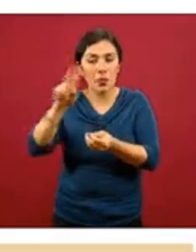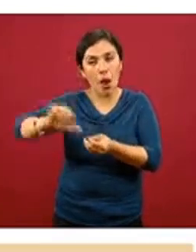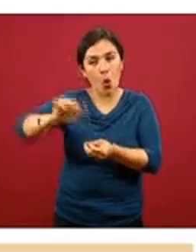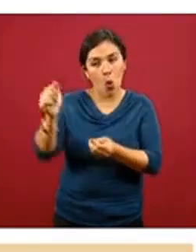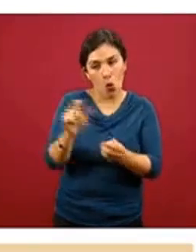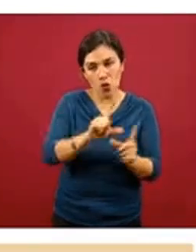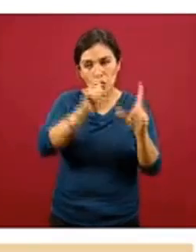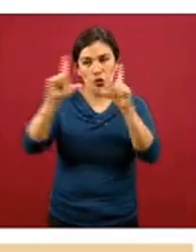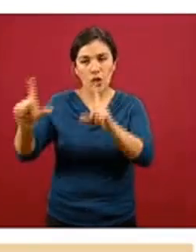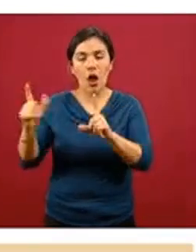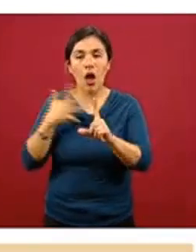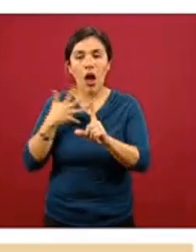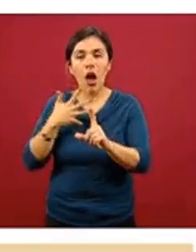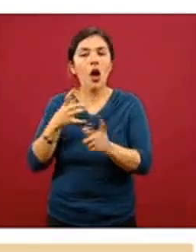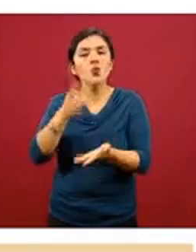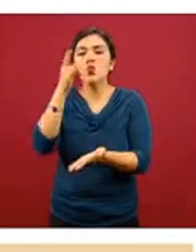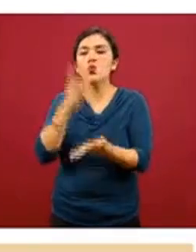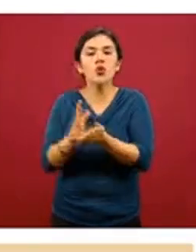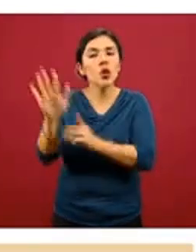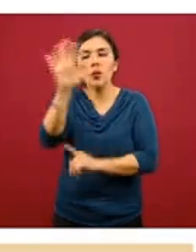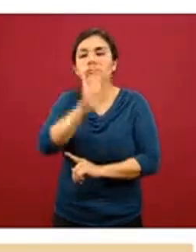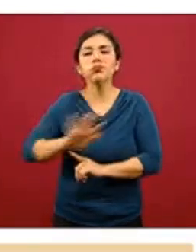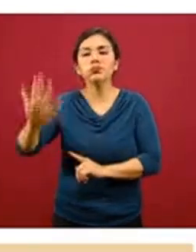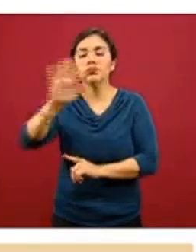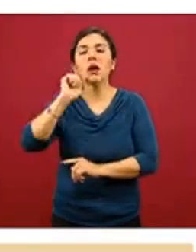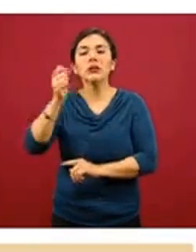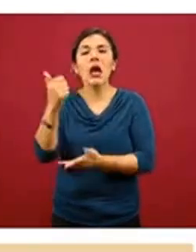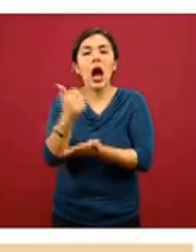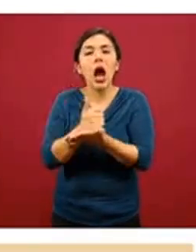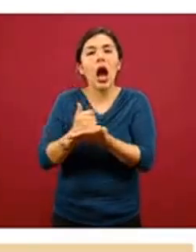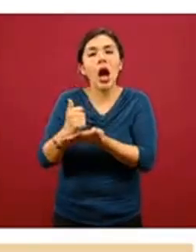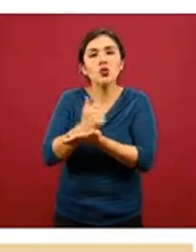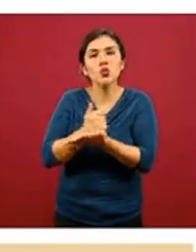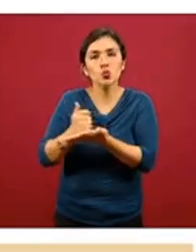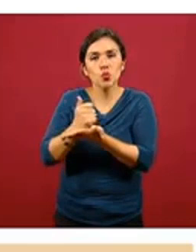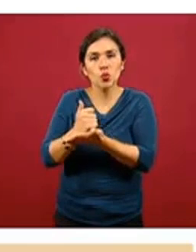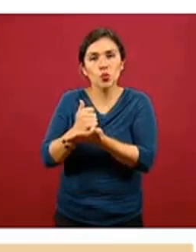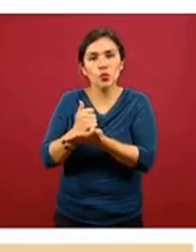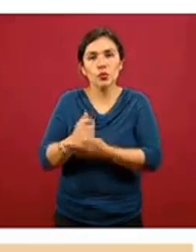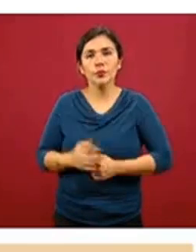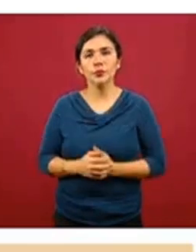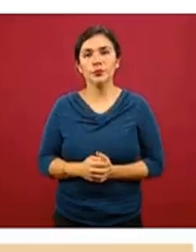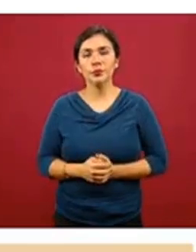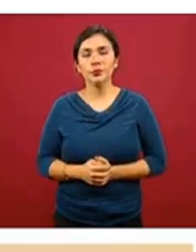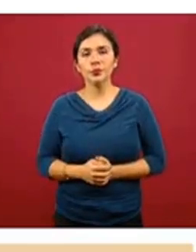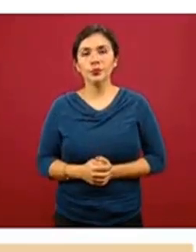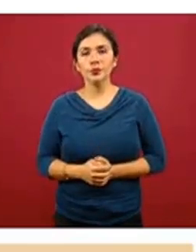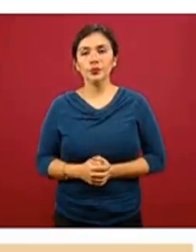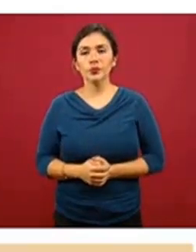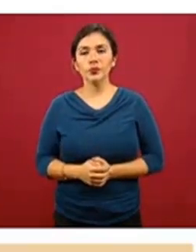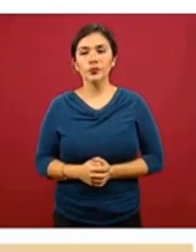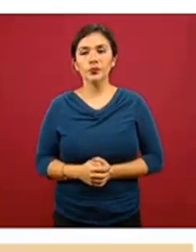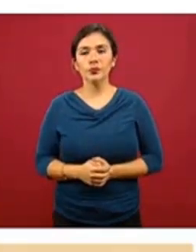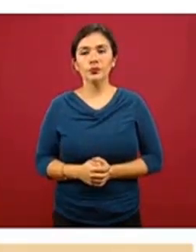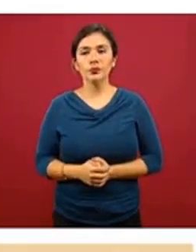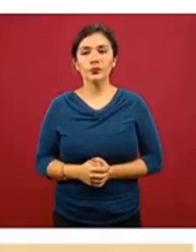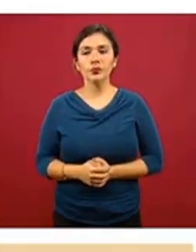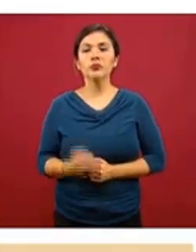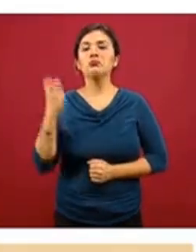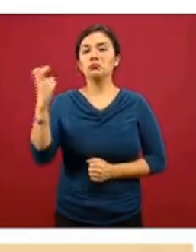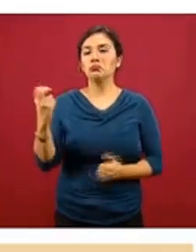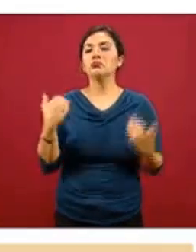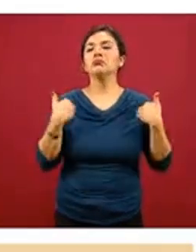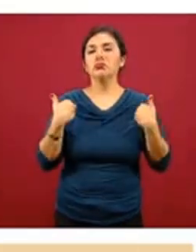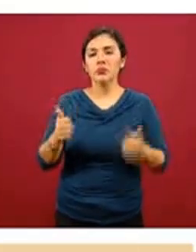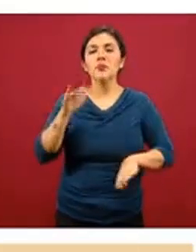siguiente diapositiva, nos quedamos solo con las que están en azul. En la siguiente diapositiva, y entonces podemos